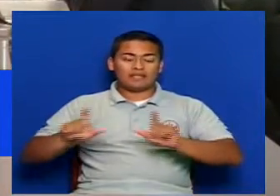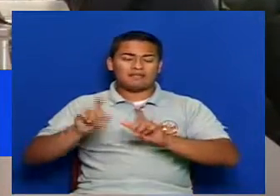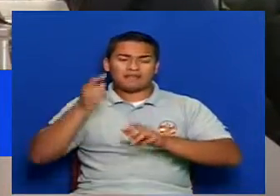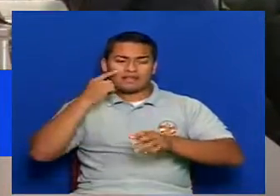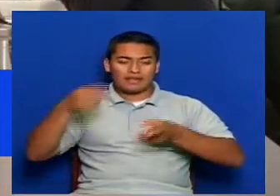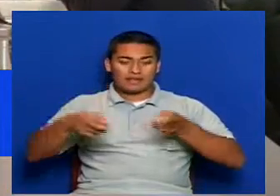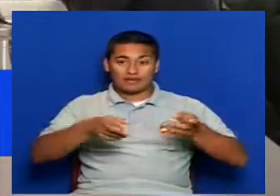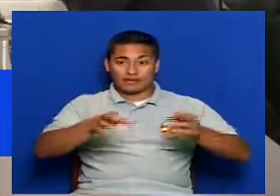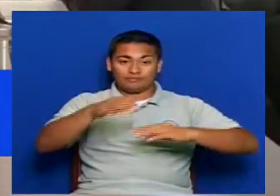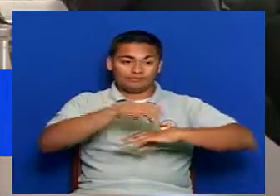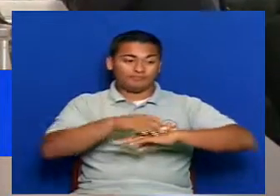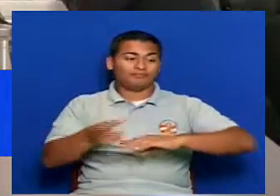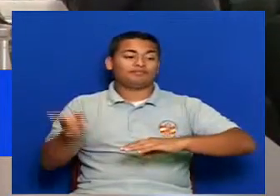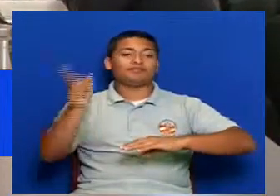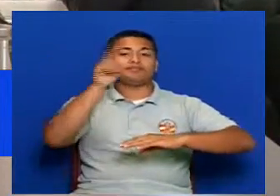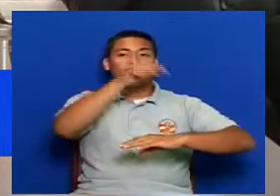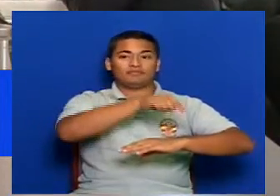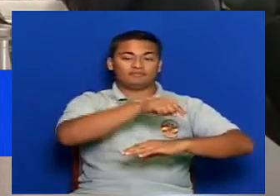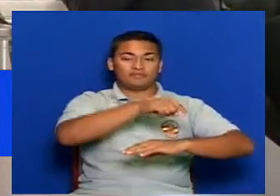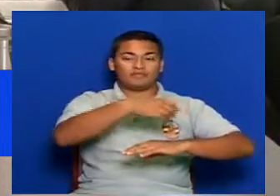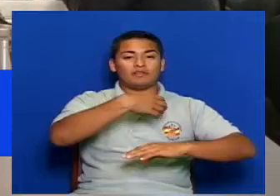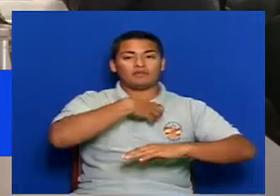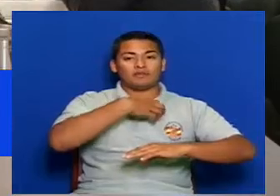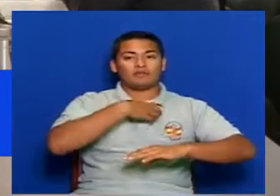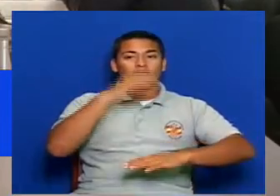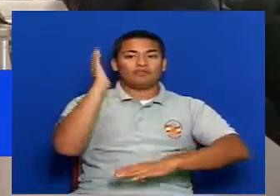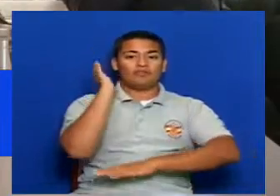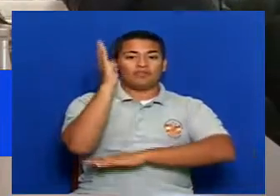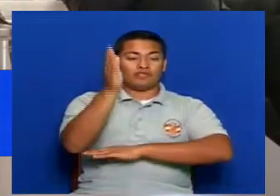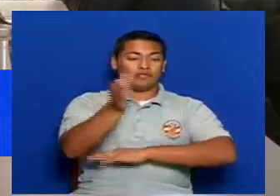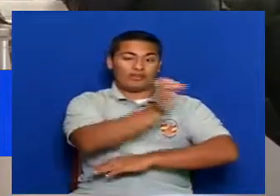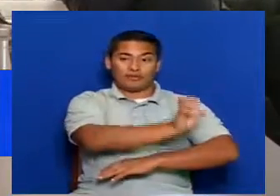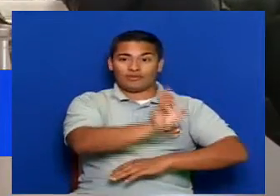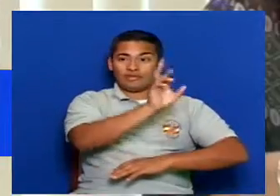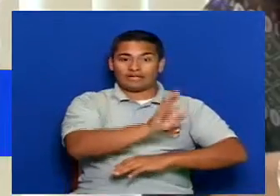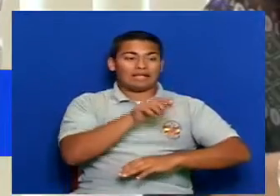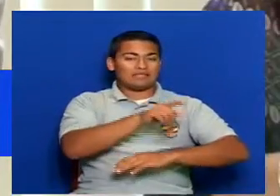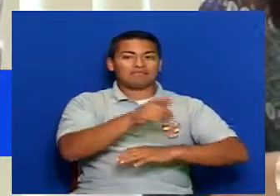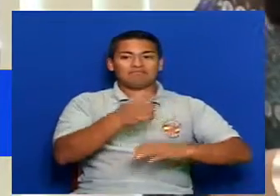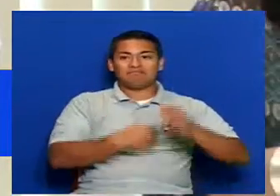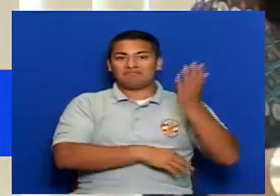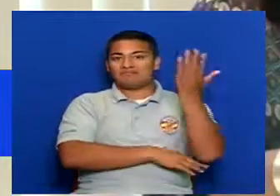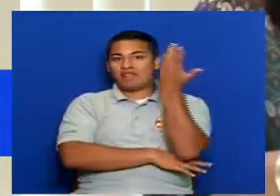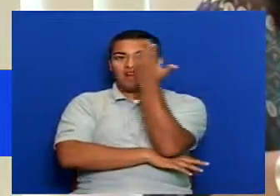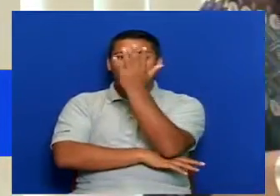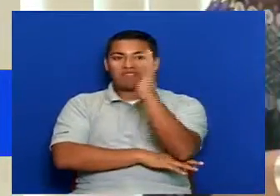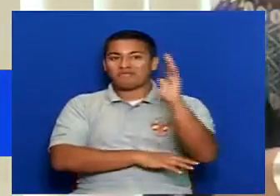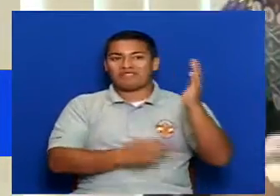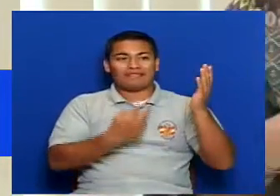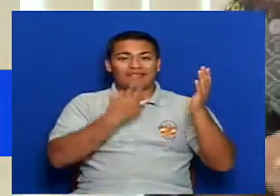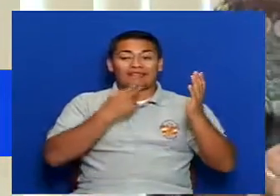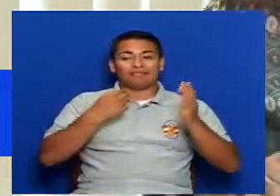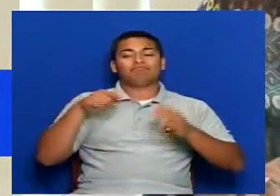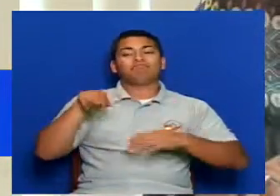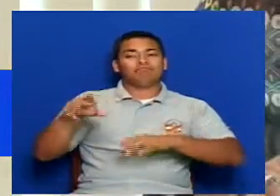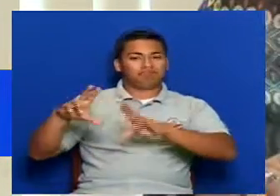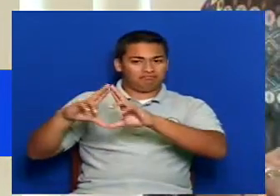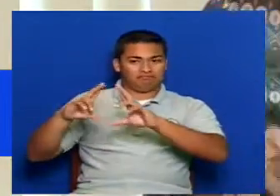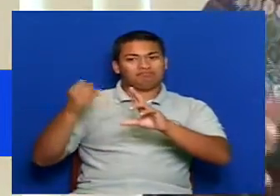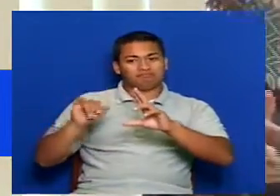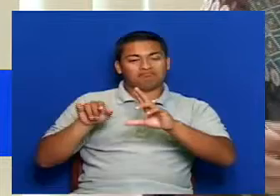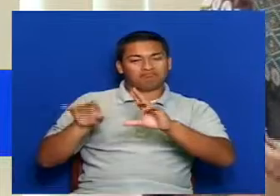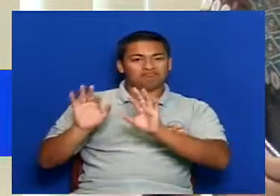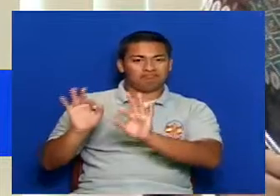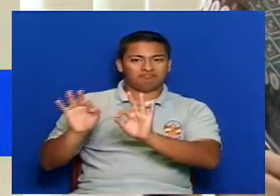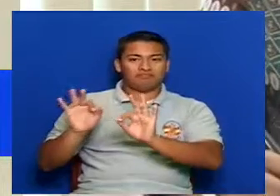río san juan frente a la reserva que la frontera con costa rica totalmente no hay árbol y nosotros tenemos intacta la reserva de